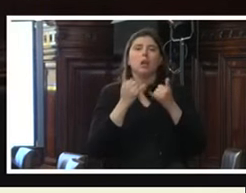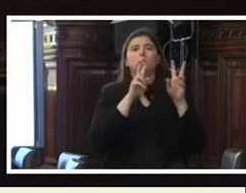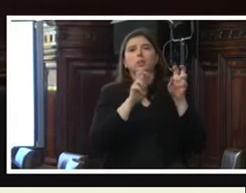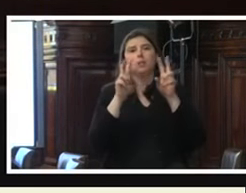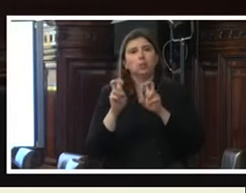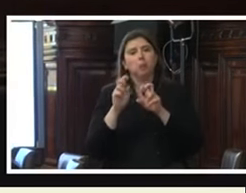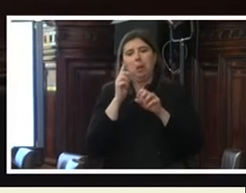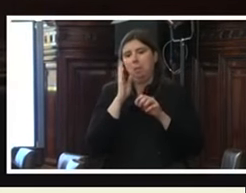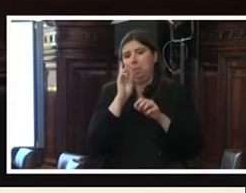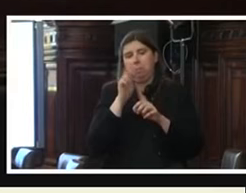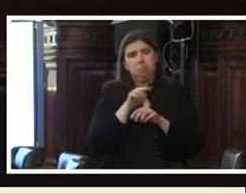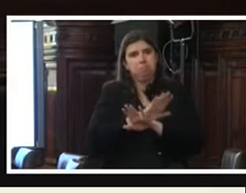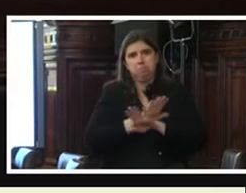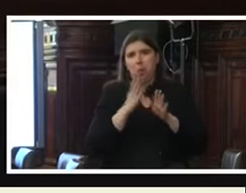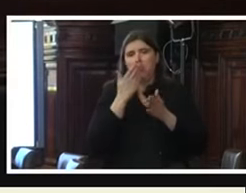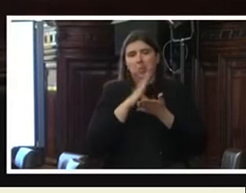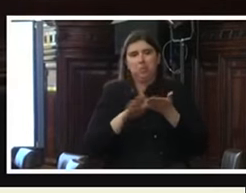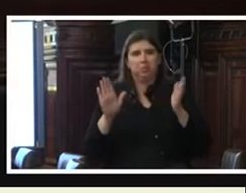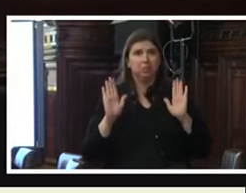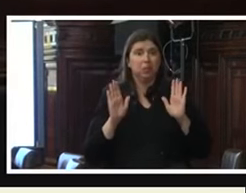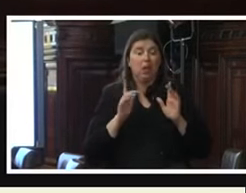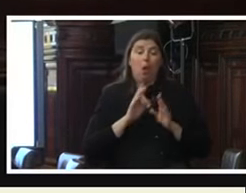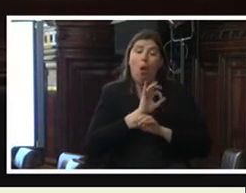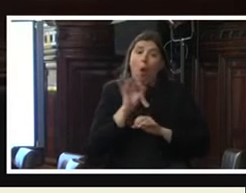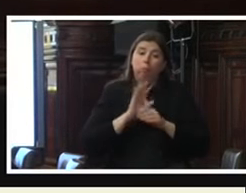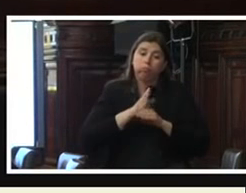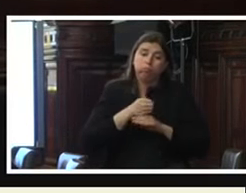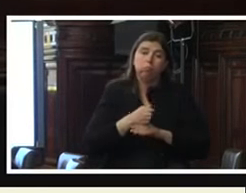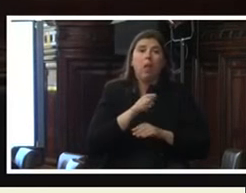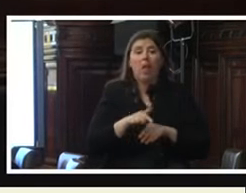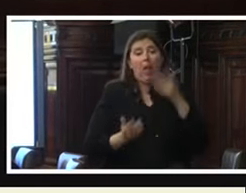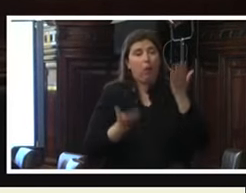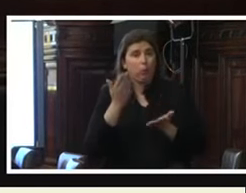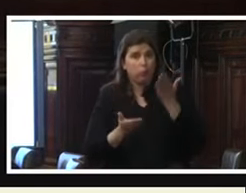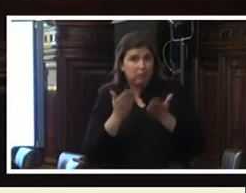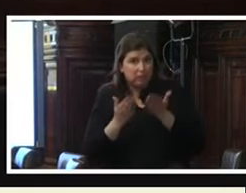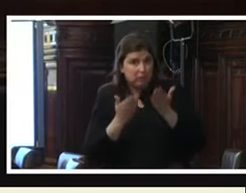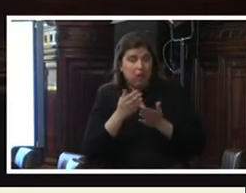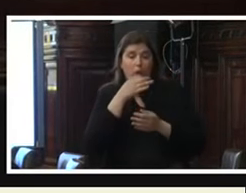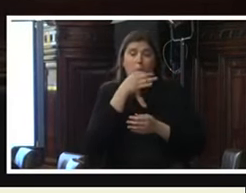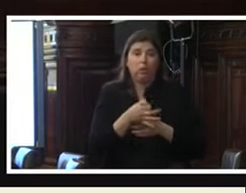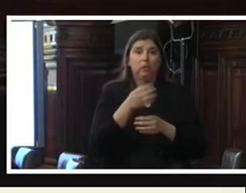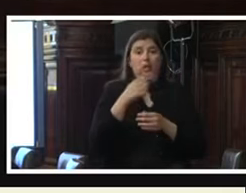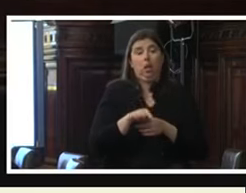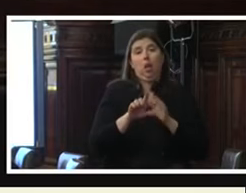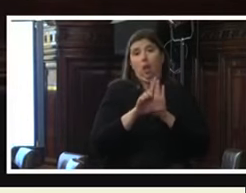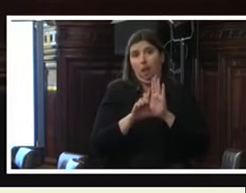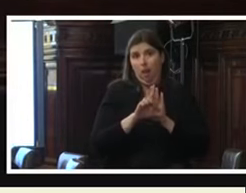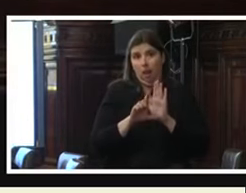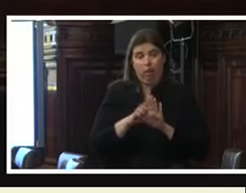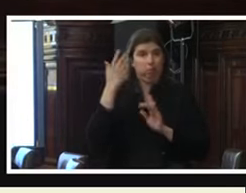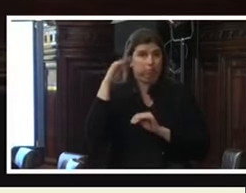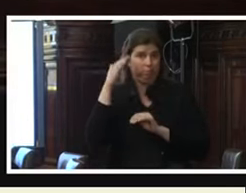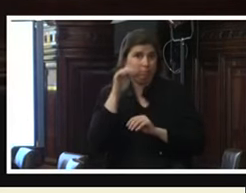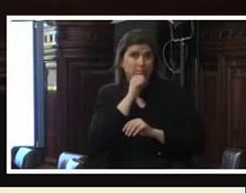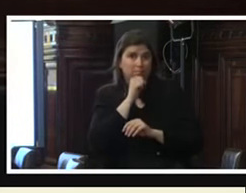invisible o en los mecanismos de acceso a la justicia como lo cita la ley integral de la persona adulta mayor o los que se utilizan en el